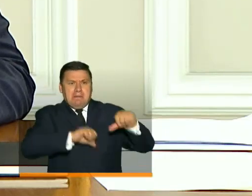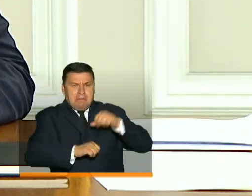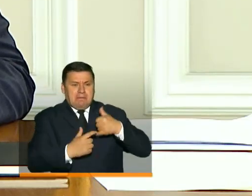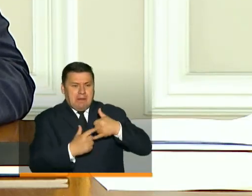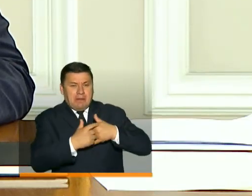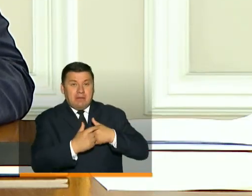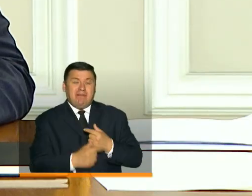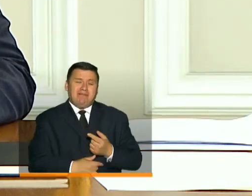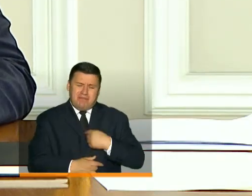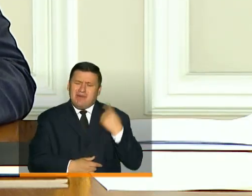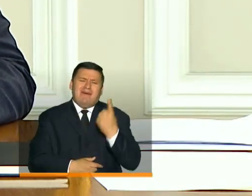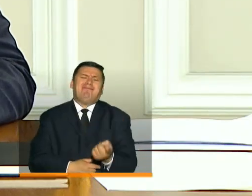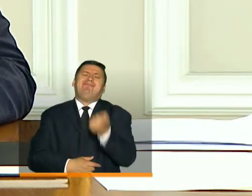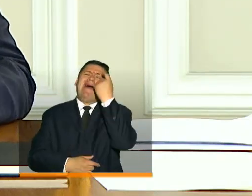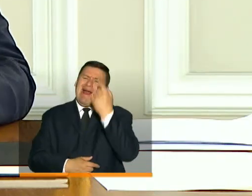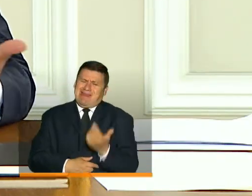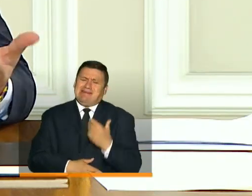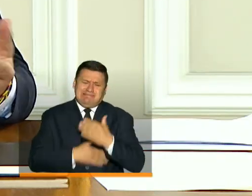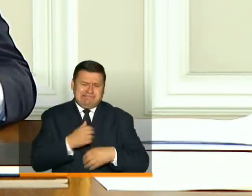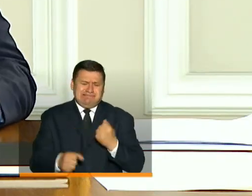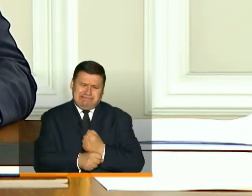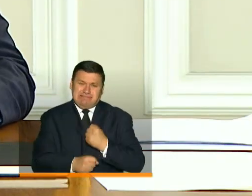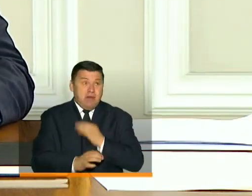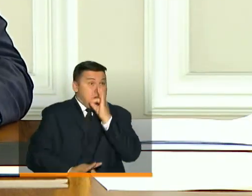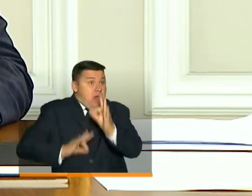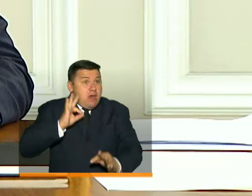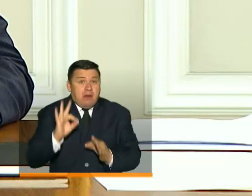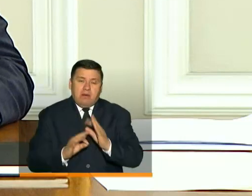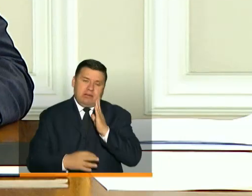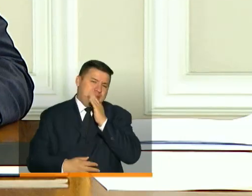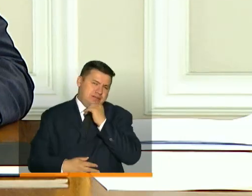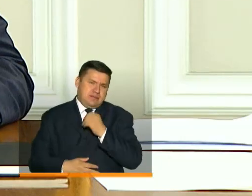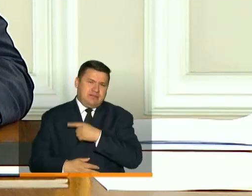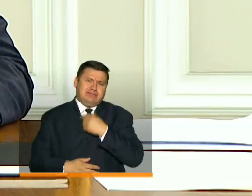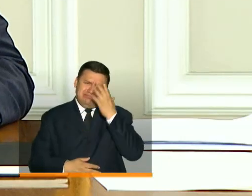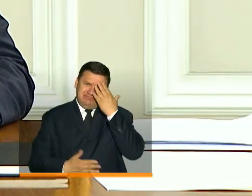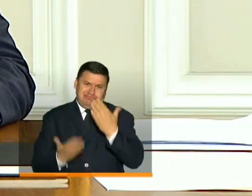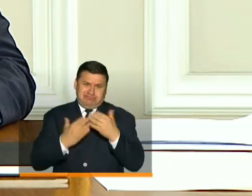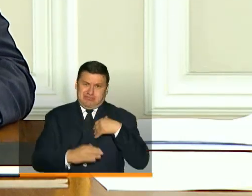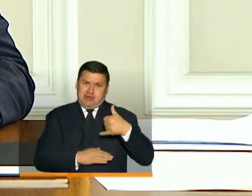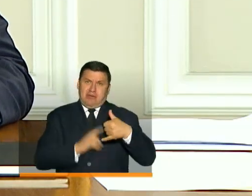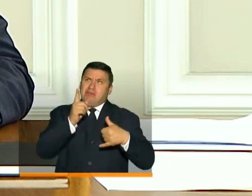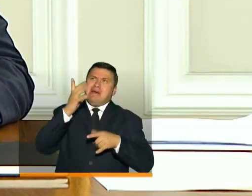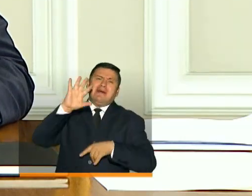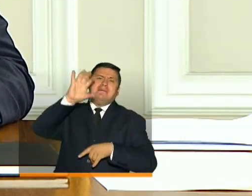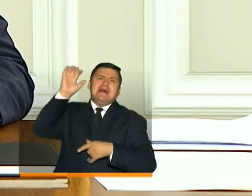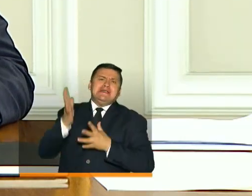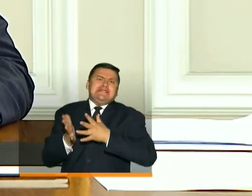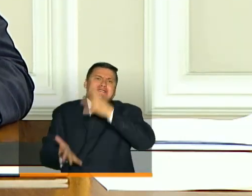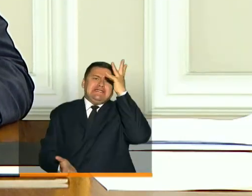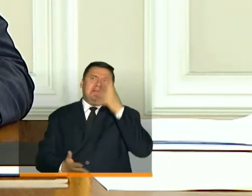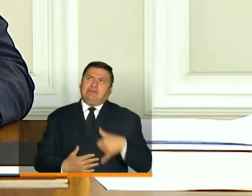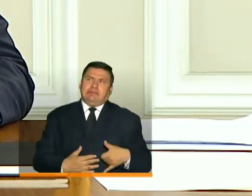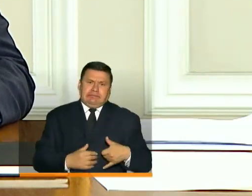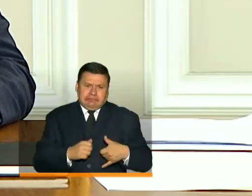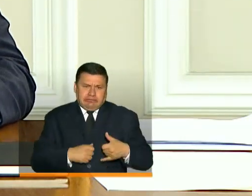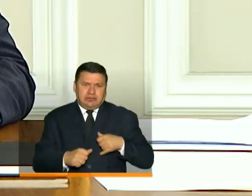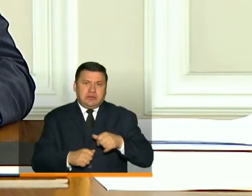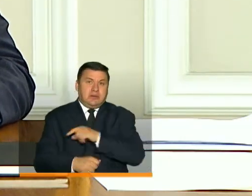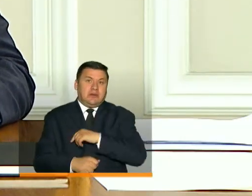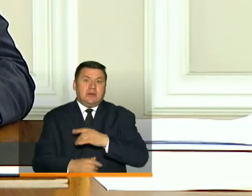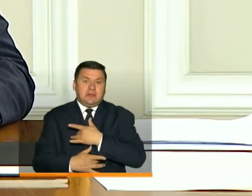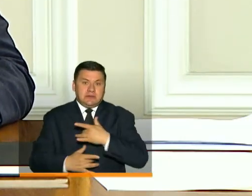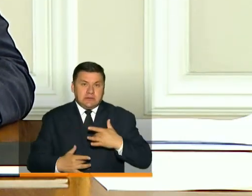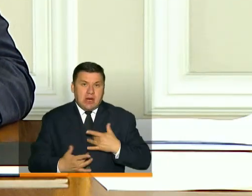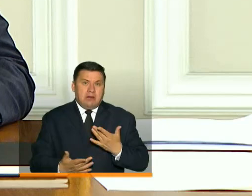sistema perfecto o uno comparable, digámoslo, con los países más ricos del mundo, pero el trabajo que ha hecho el Instituto Nacional de Salud, que han